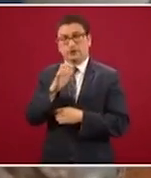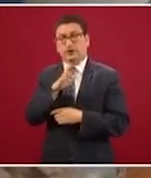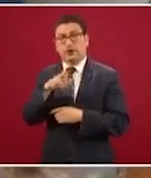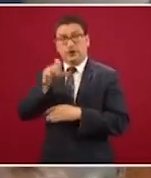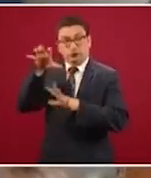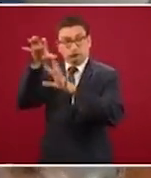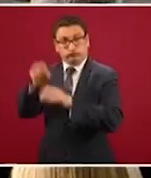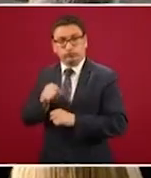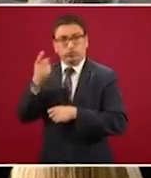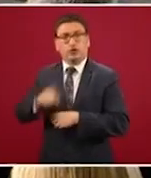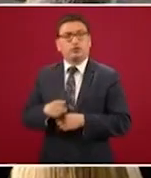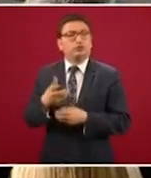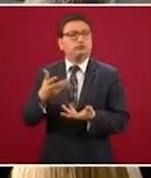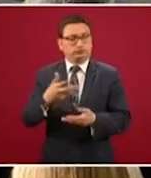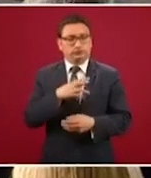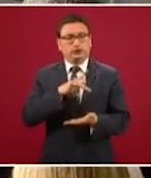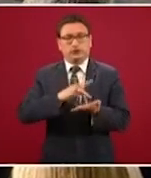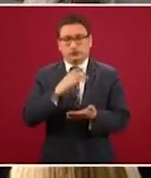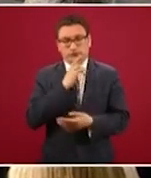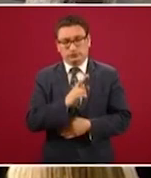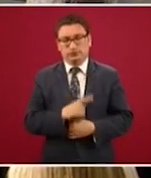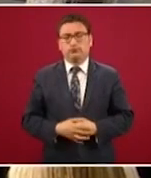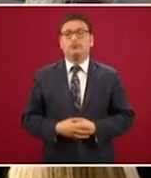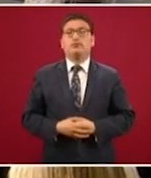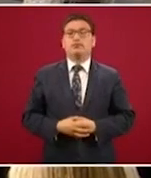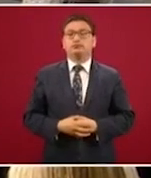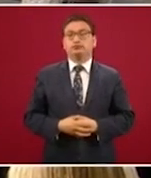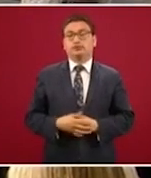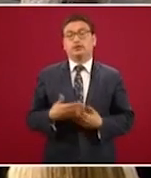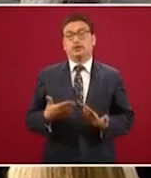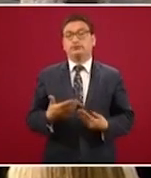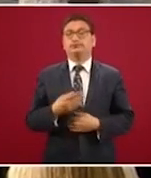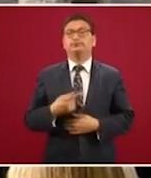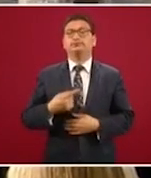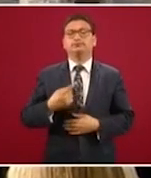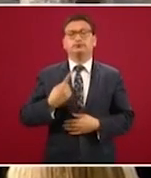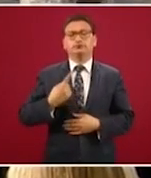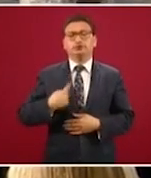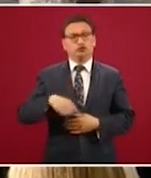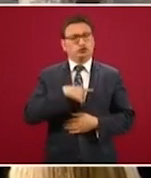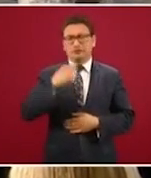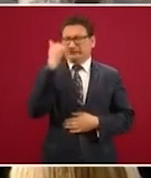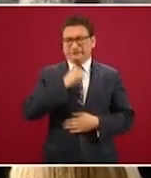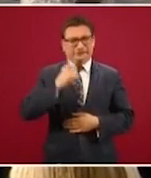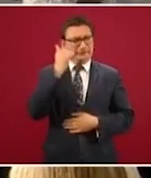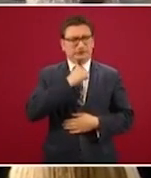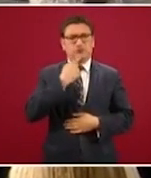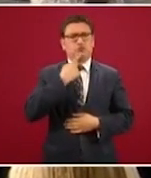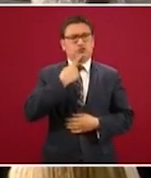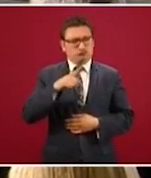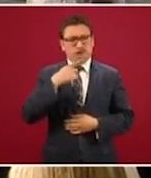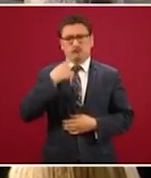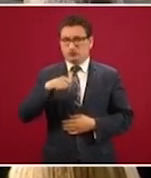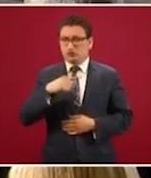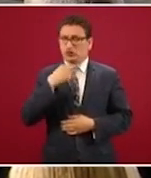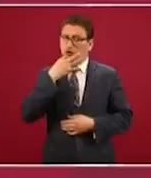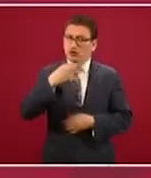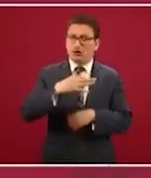Gracias por su respuesta. Bueno, nosotros siempre denunciamos